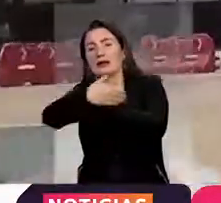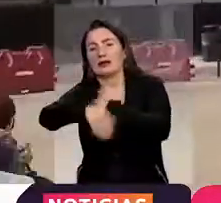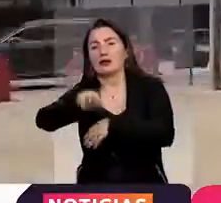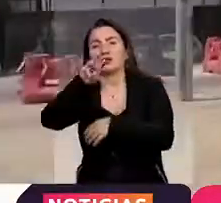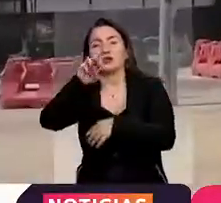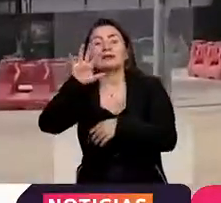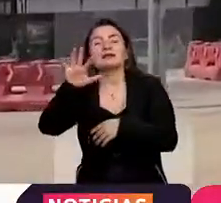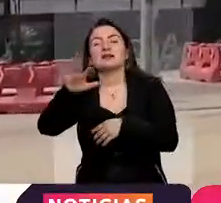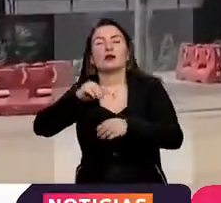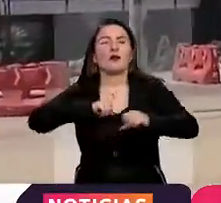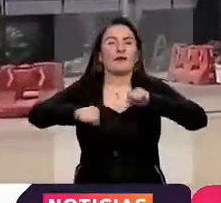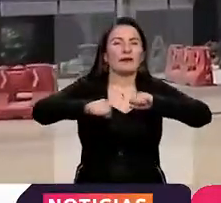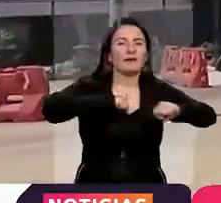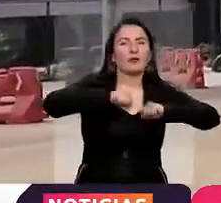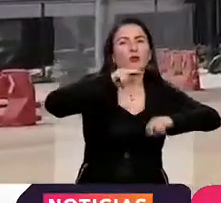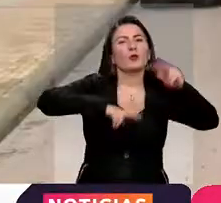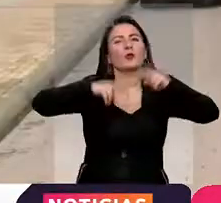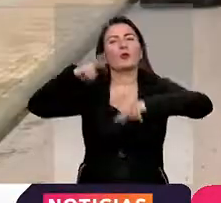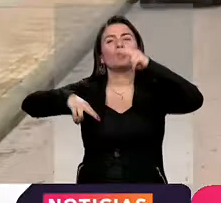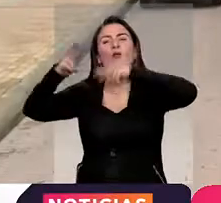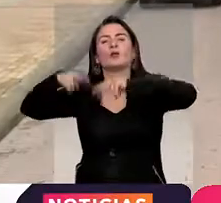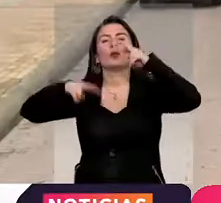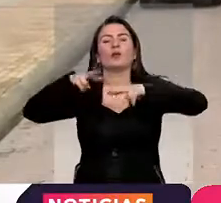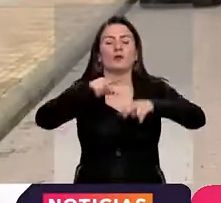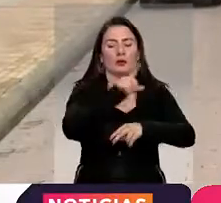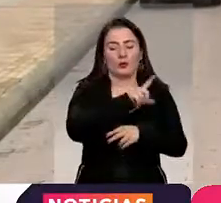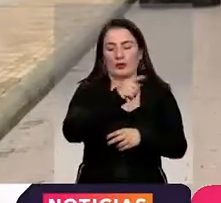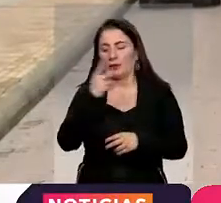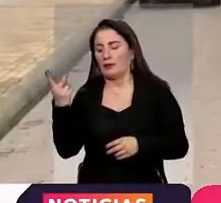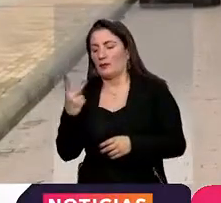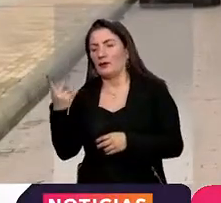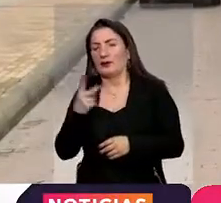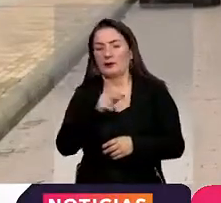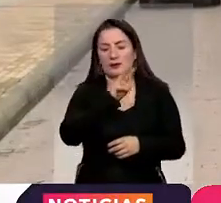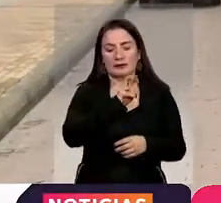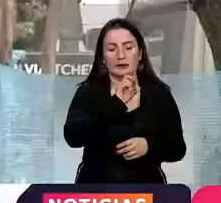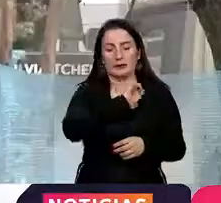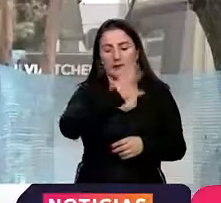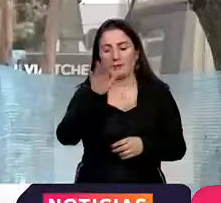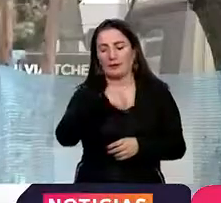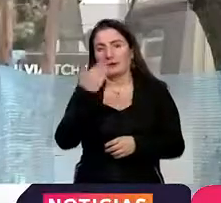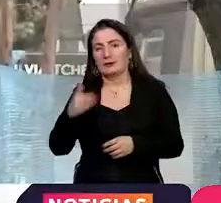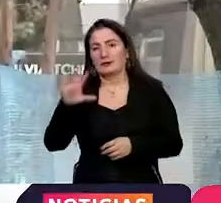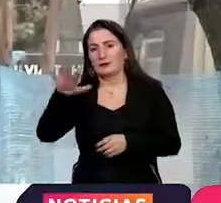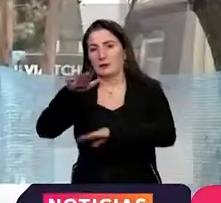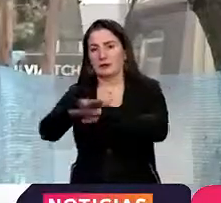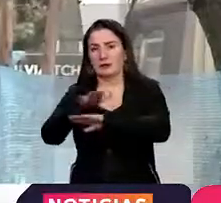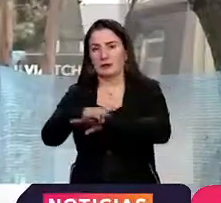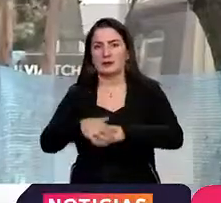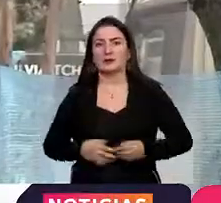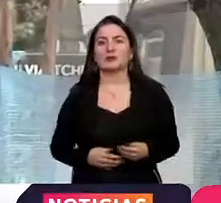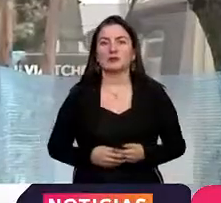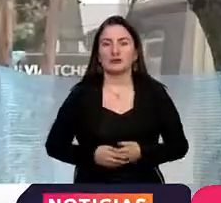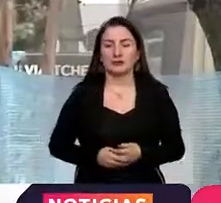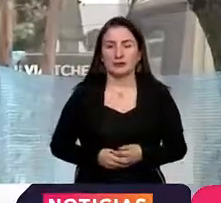Las actividades de construcción se adelantarán de lunes a viernes de 7 de la mañana a 5 de la tarde.